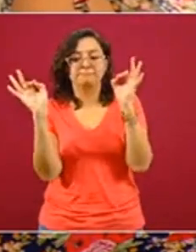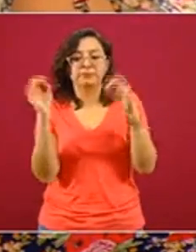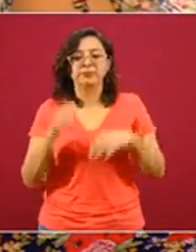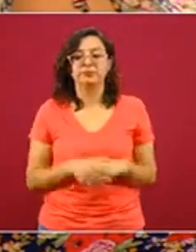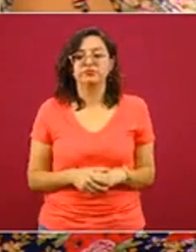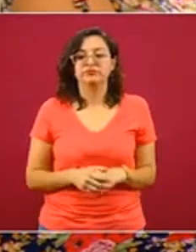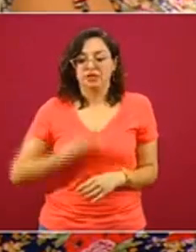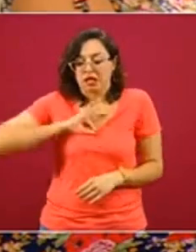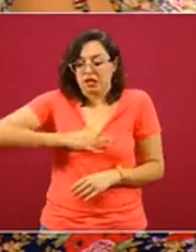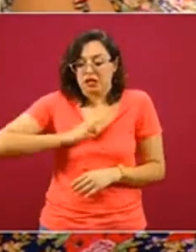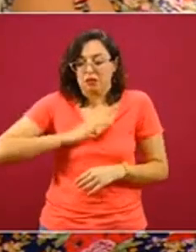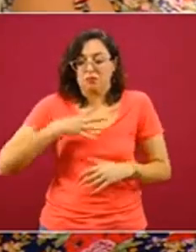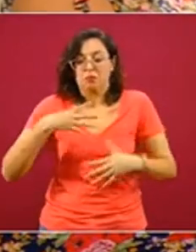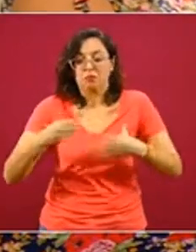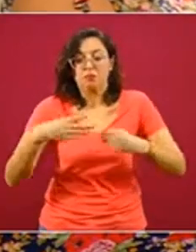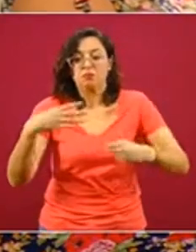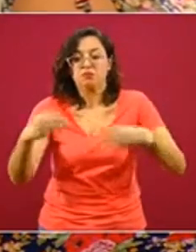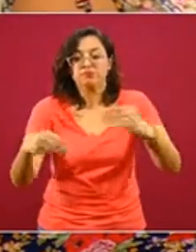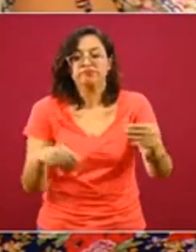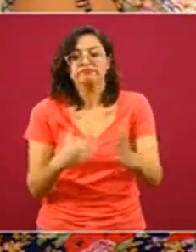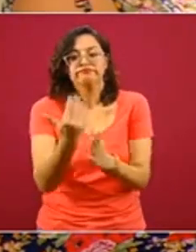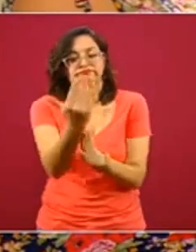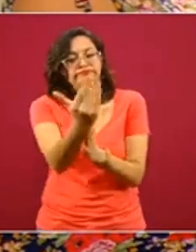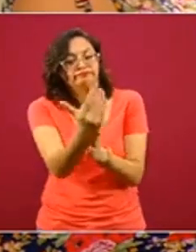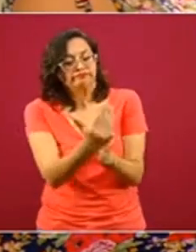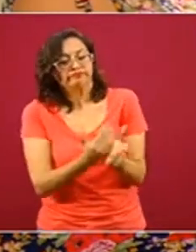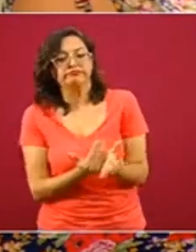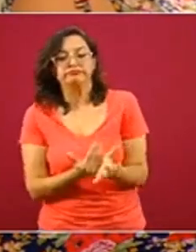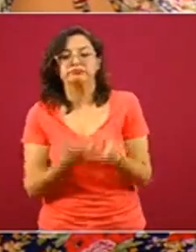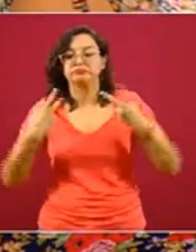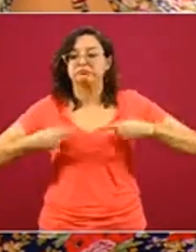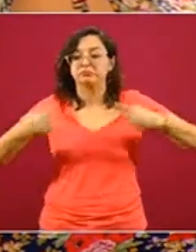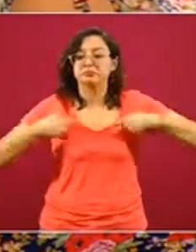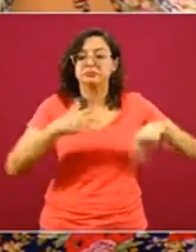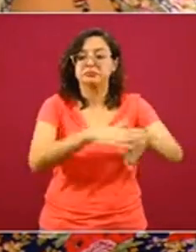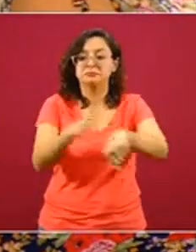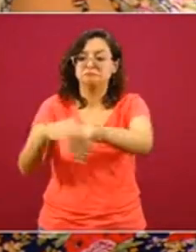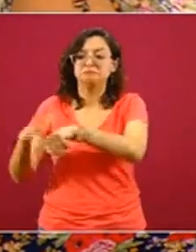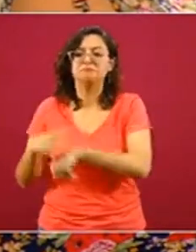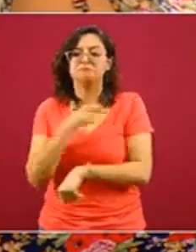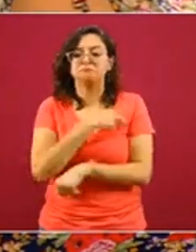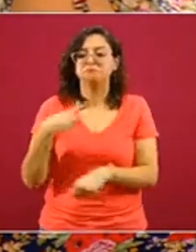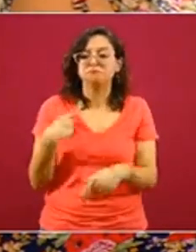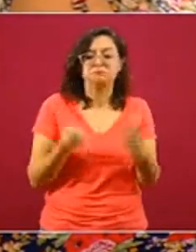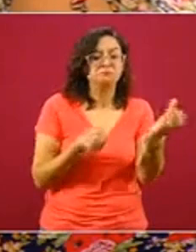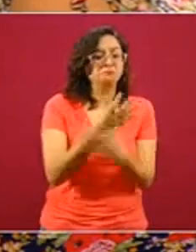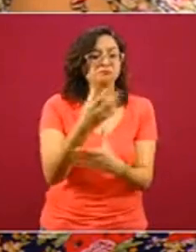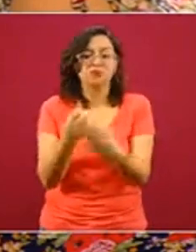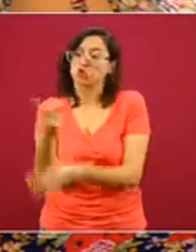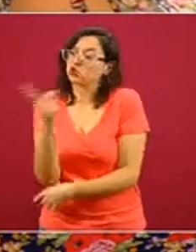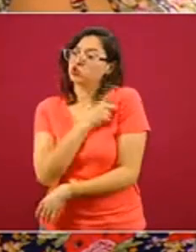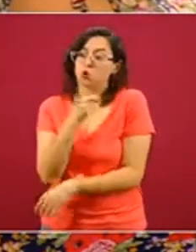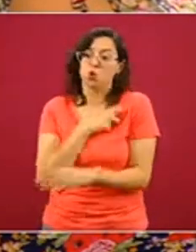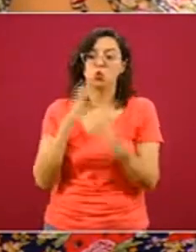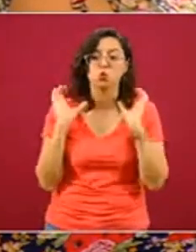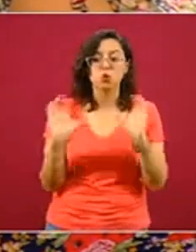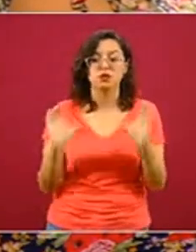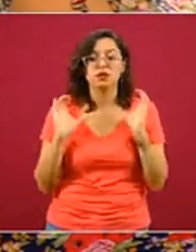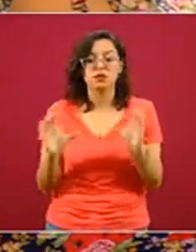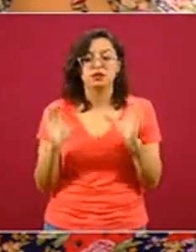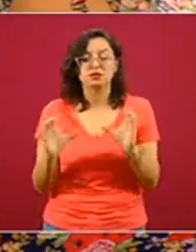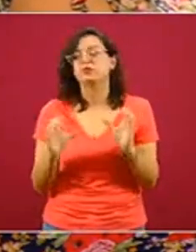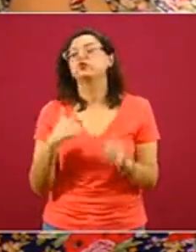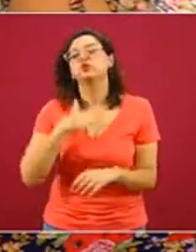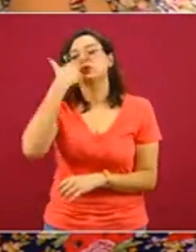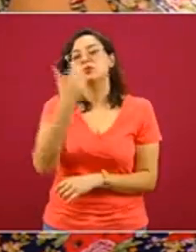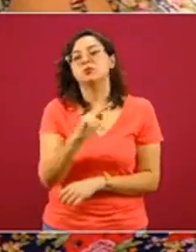pandemia ya va de salida y invita a los mexicanos a salir y cuidarse solos. Entonces, quería preguntarle si no es